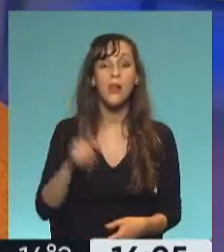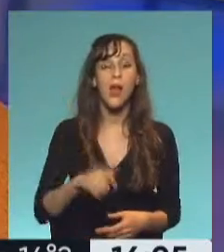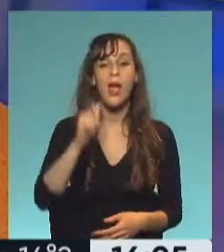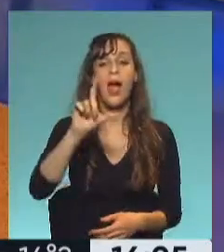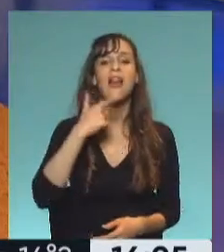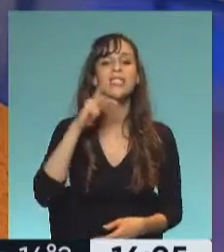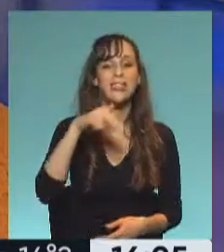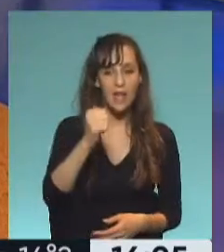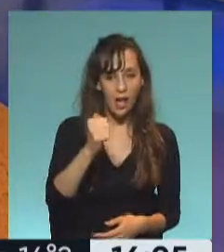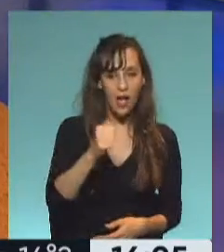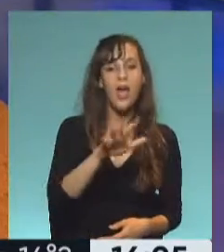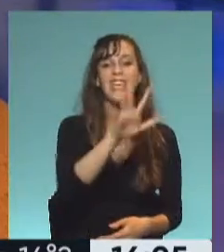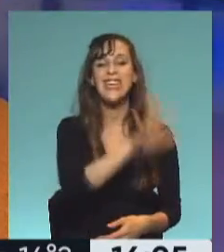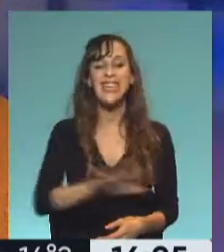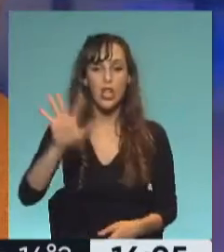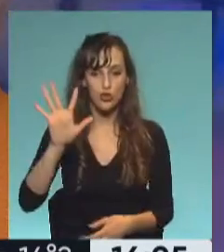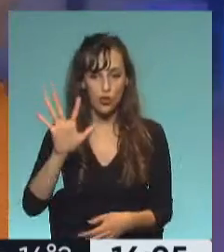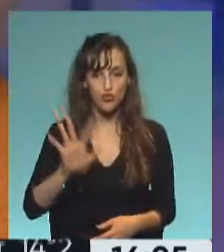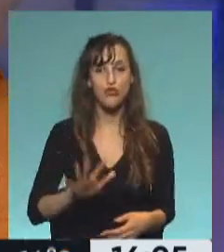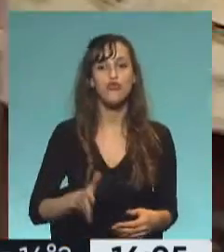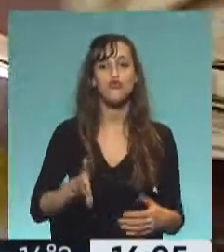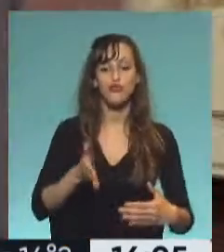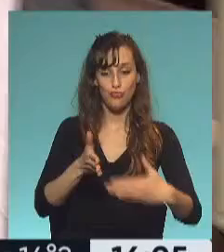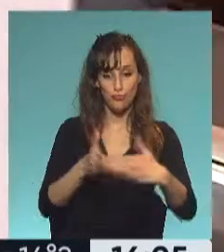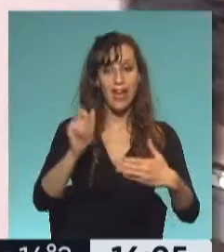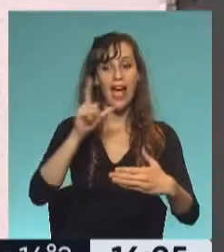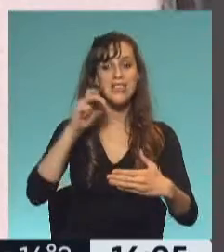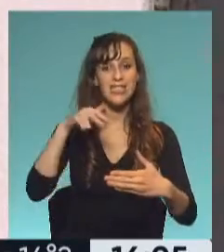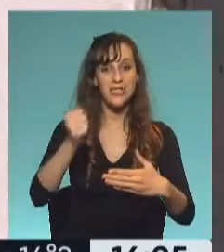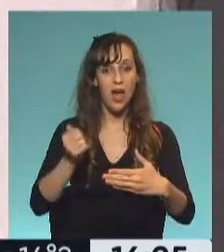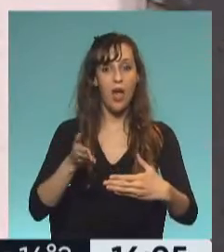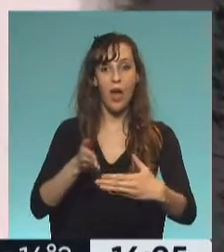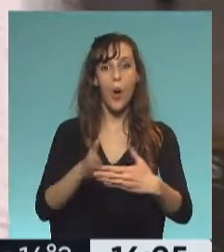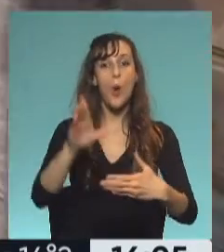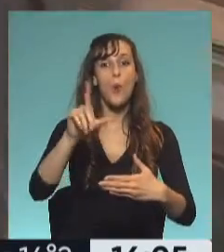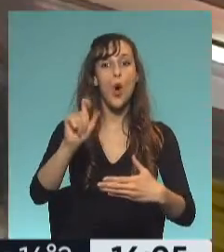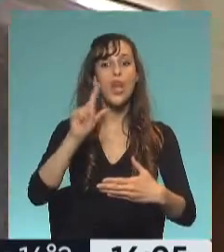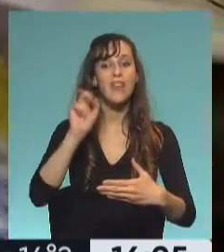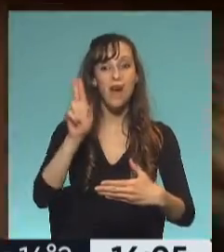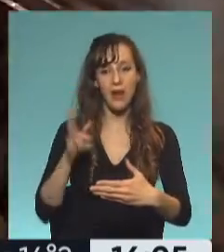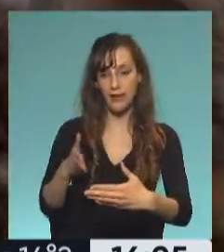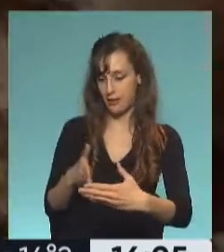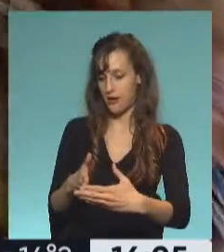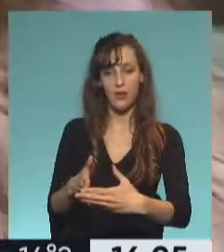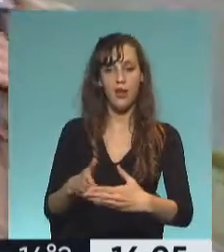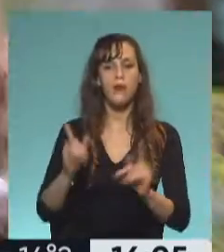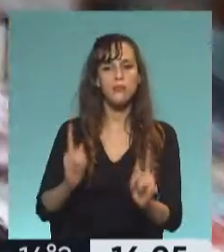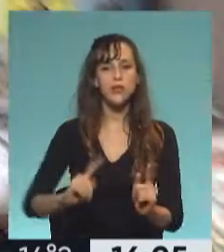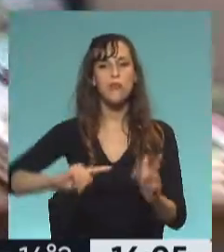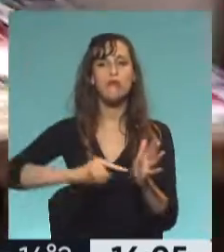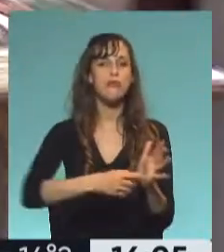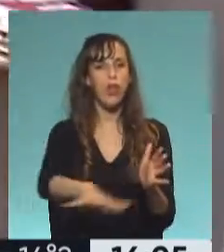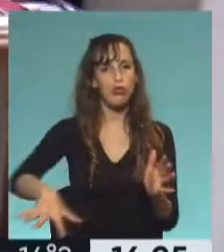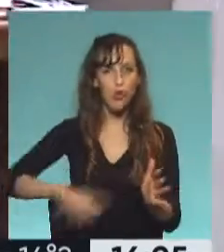Alsina al 500, en la esquina de Alsina y Bolívar. Ahí está. Exactamente acá, en el microcentro porteño, vinimos